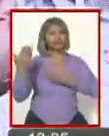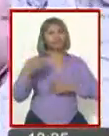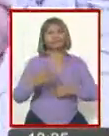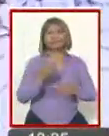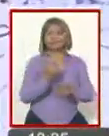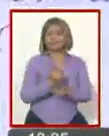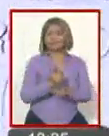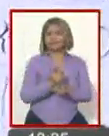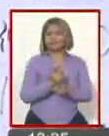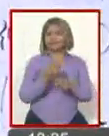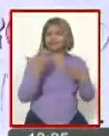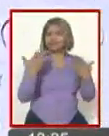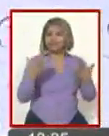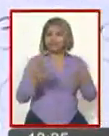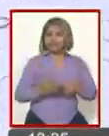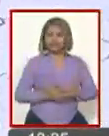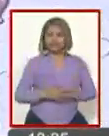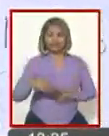que justamente están